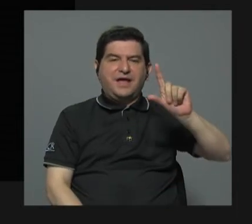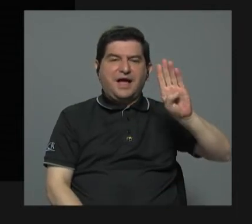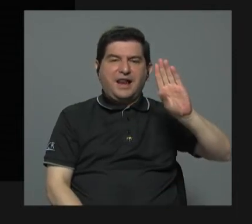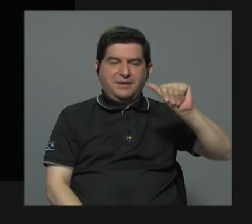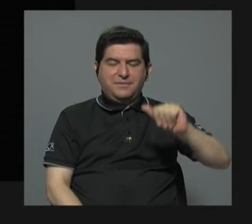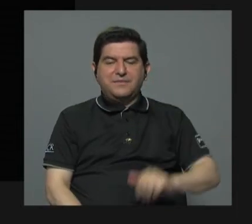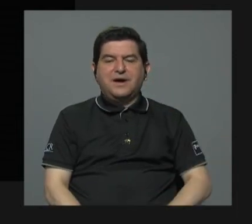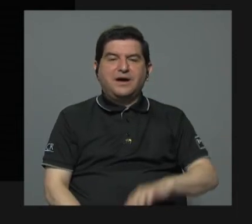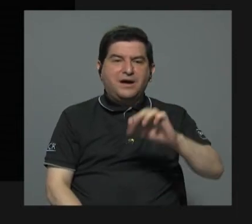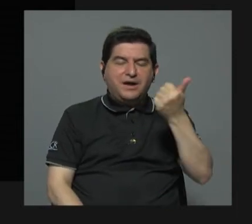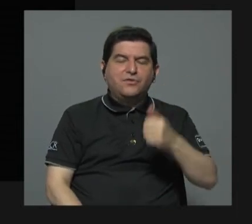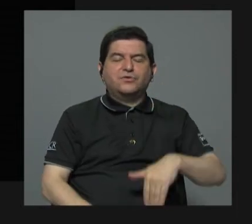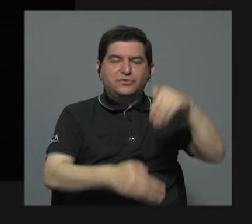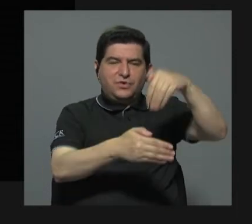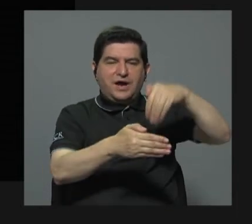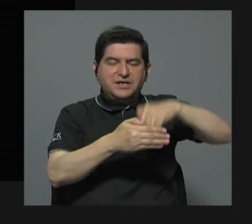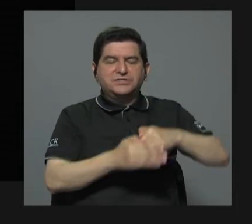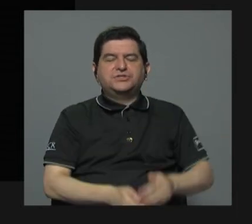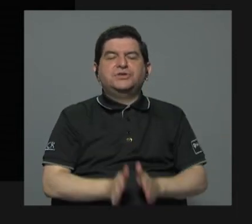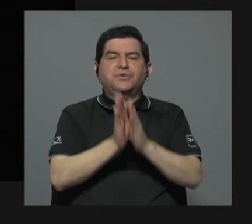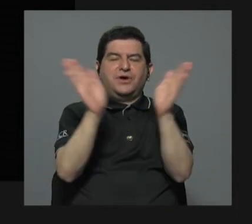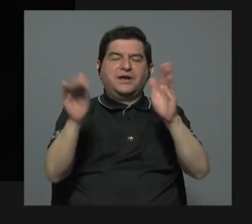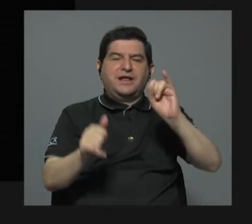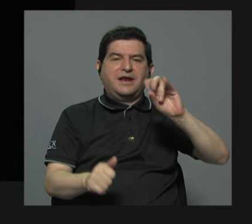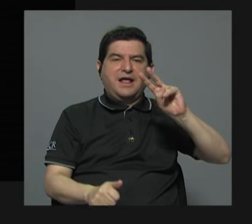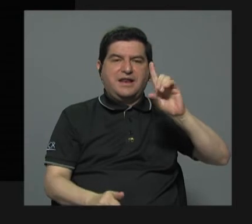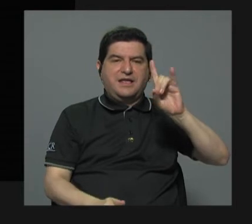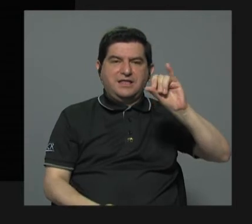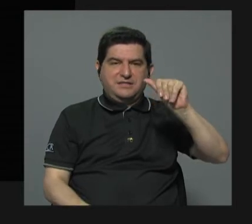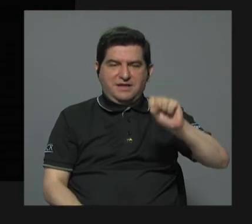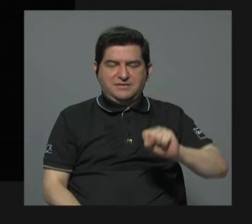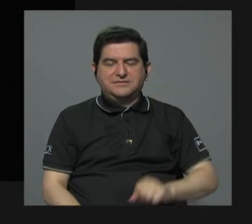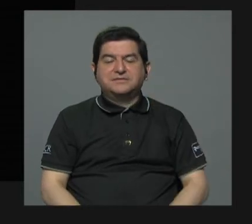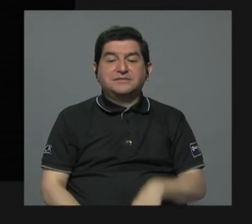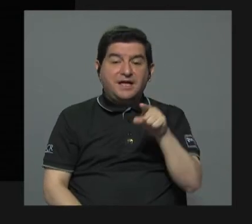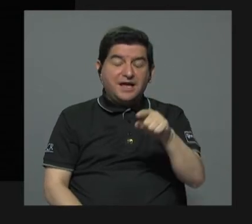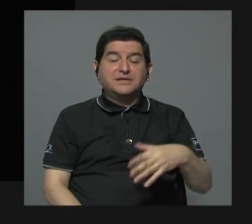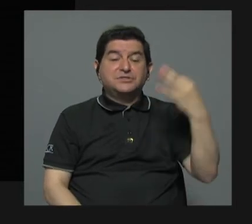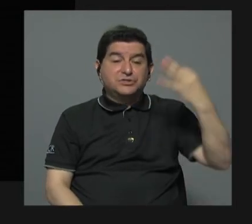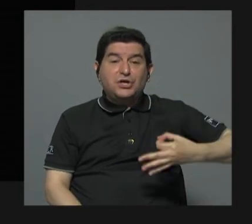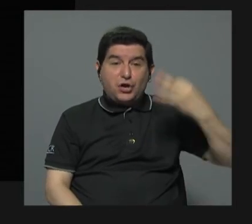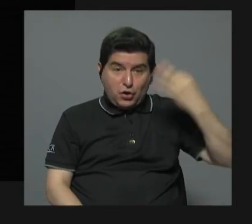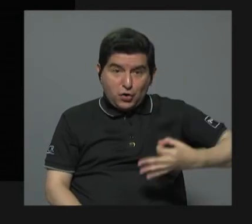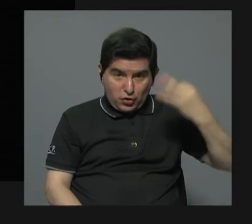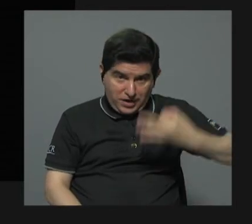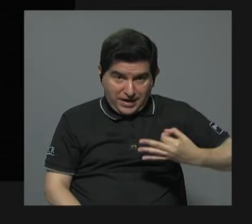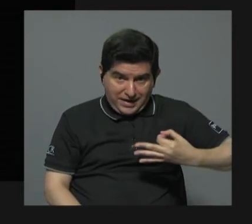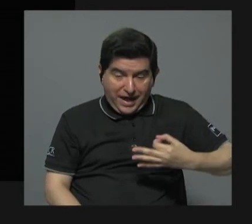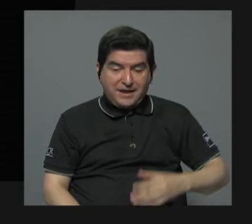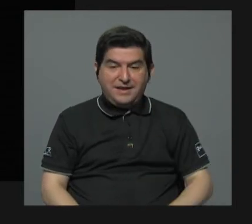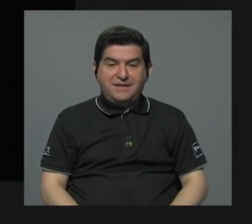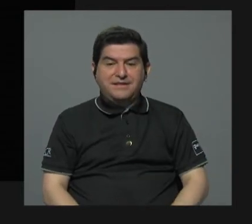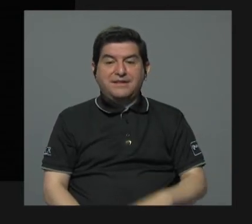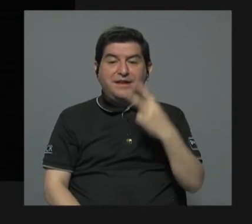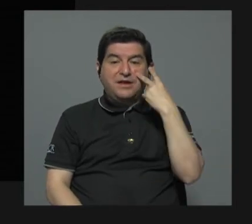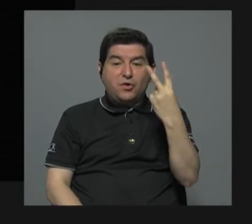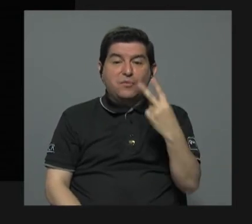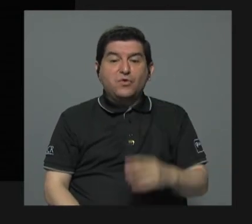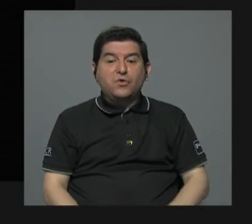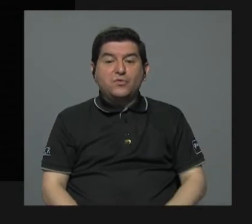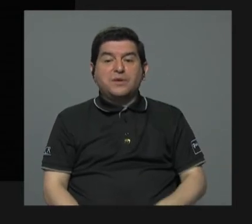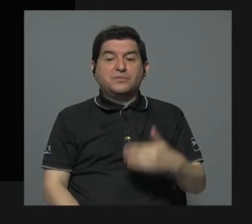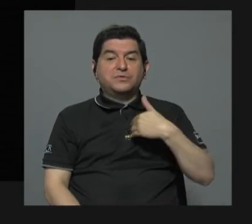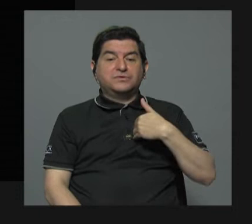encuentra en el Archivo General de Indias. Como digo, probablemente este era el original, el del Archivo de Indias, porque vemos aquí arriba